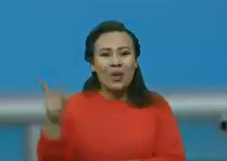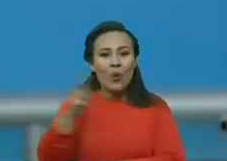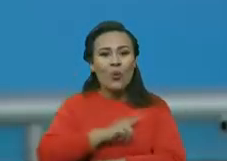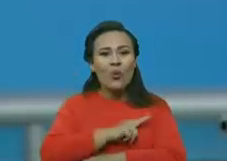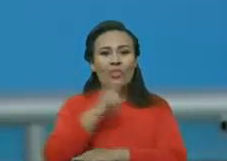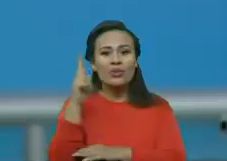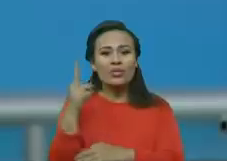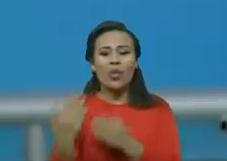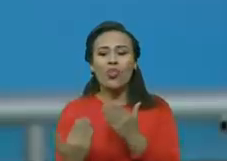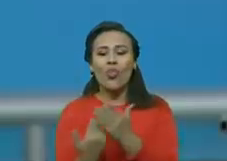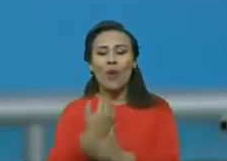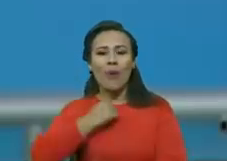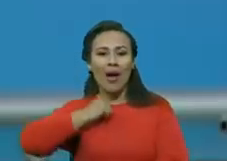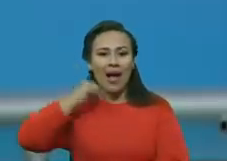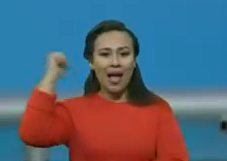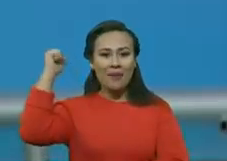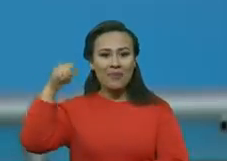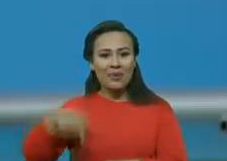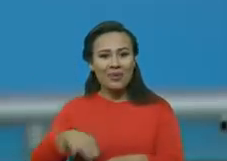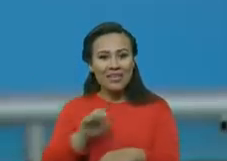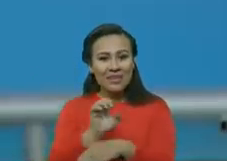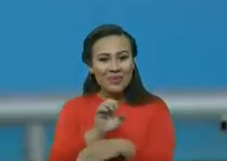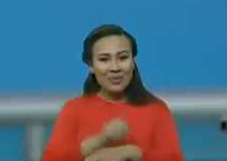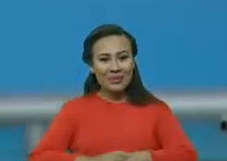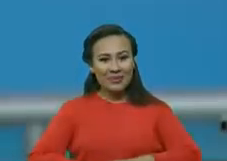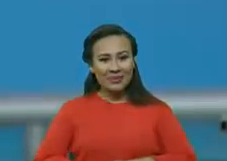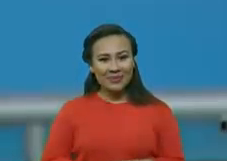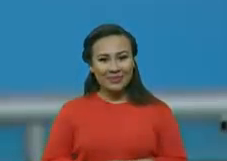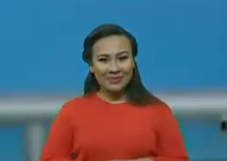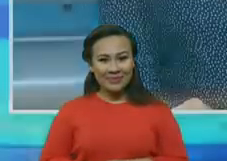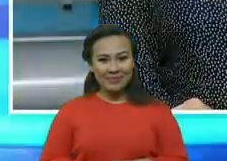del nuevo campeón del fútbol ecuatoriano.